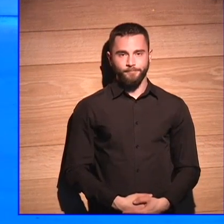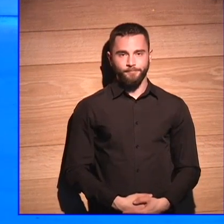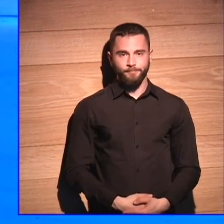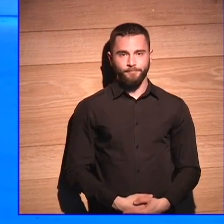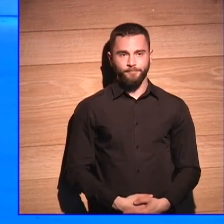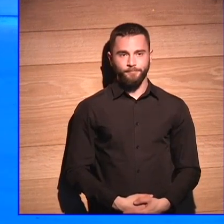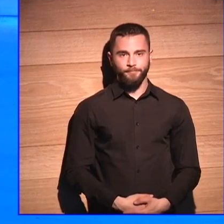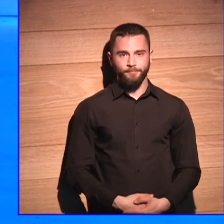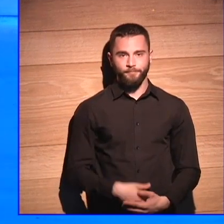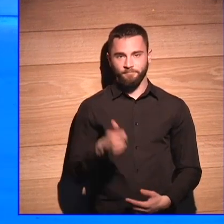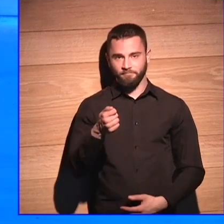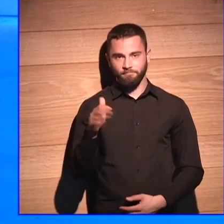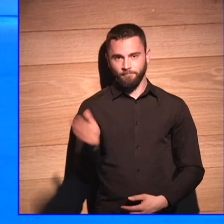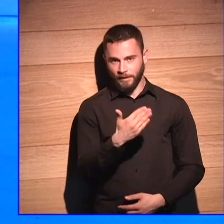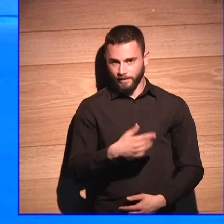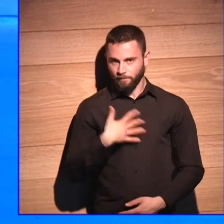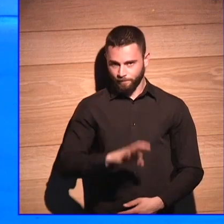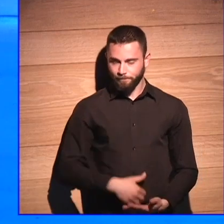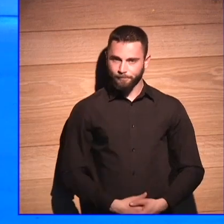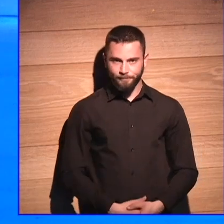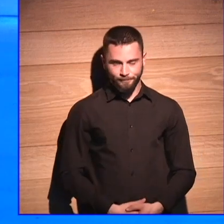Ya podemos pasar al siguiente.